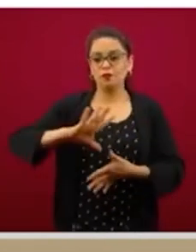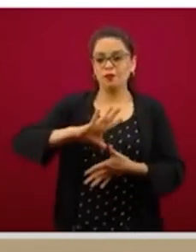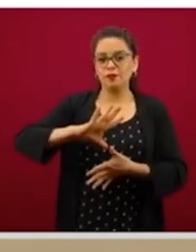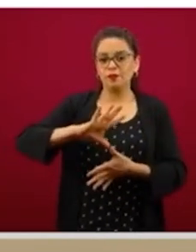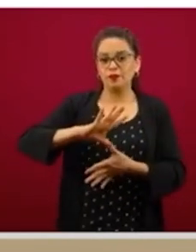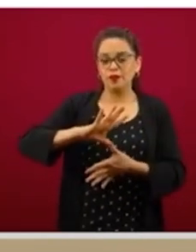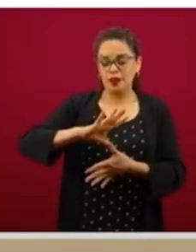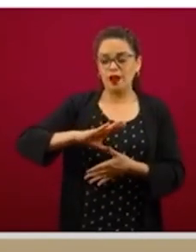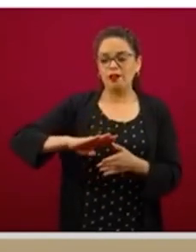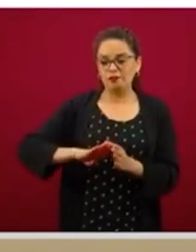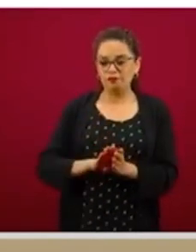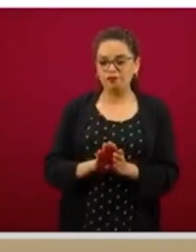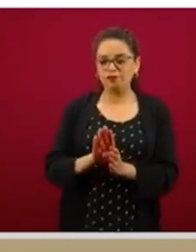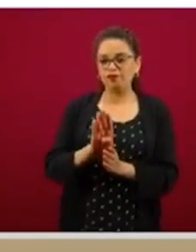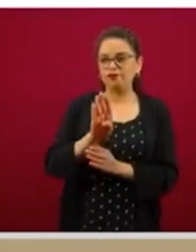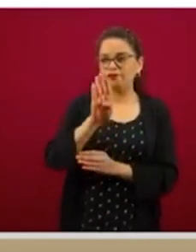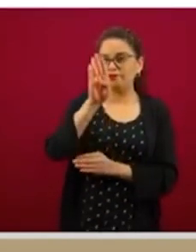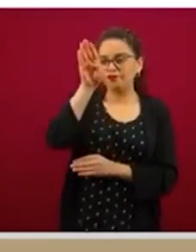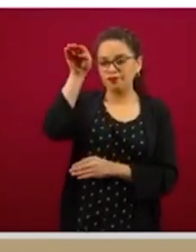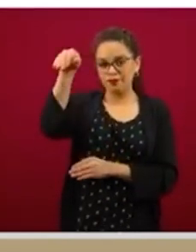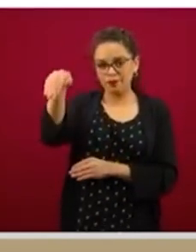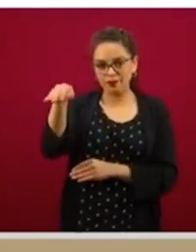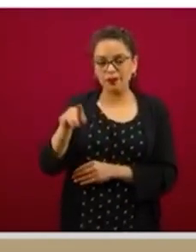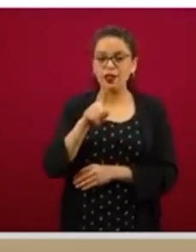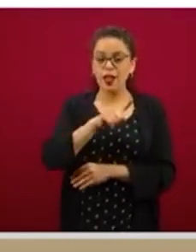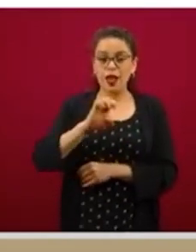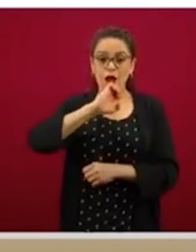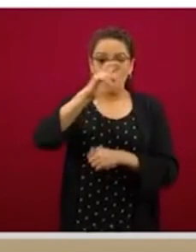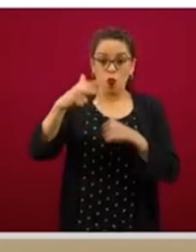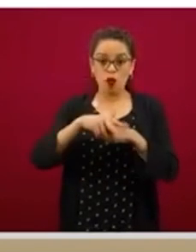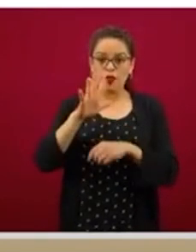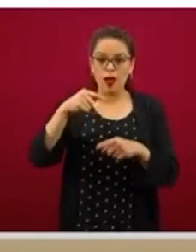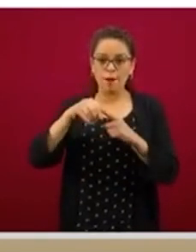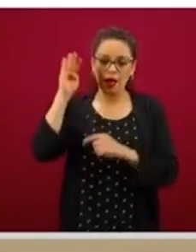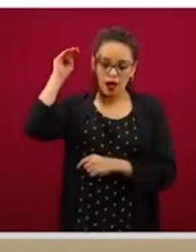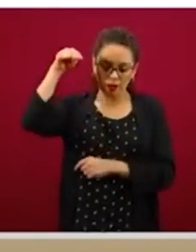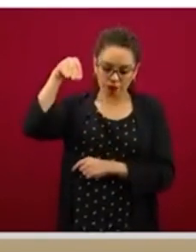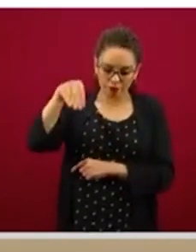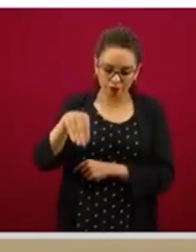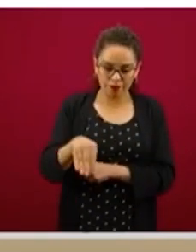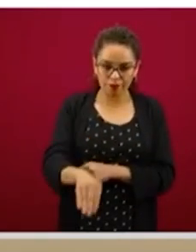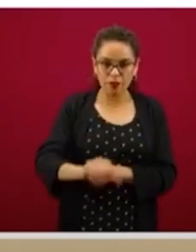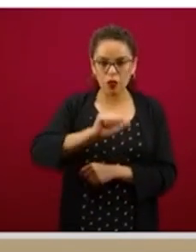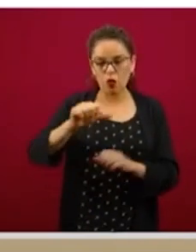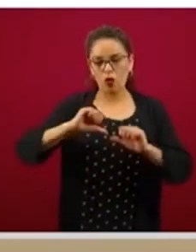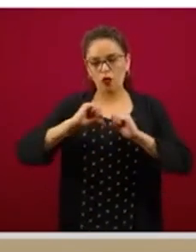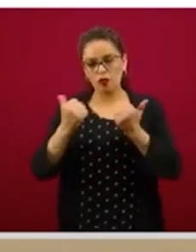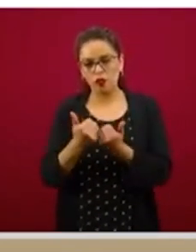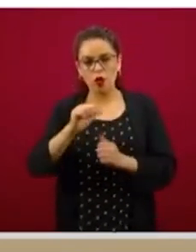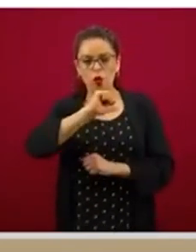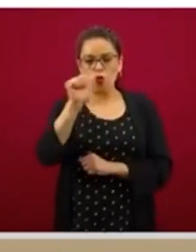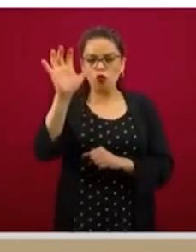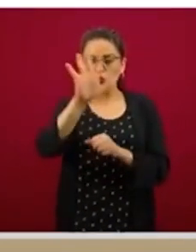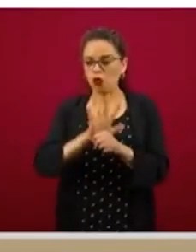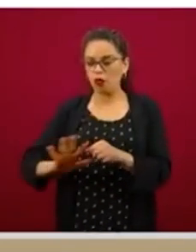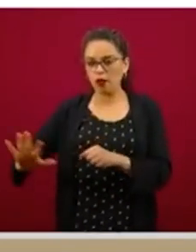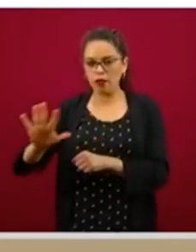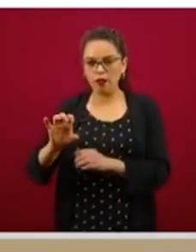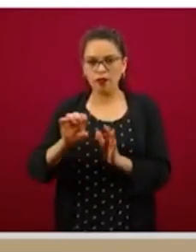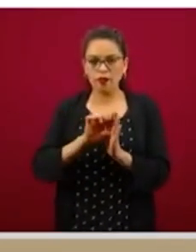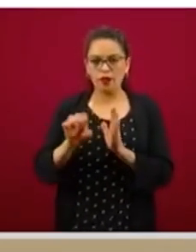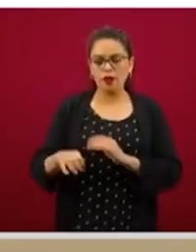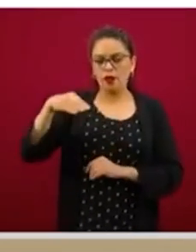creciente y en cambio a europa en una fase decreciente y otras áreas otras zonas a otros continentes como la zona del mediterráneo